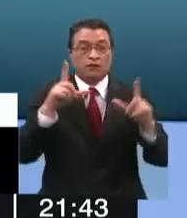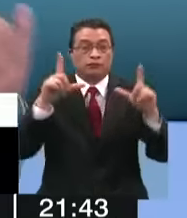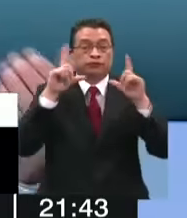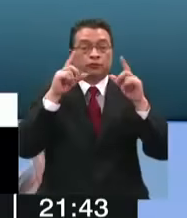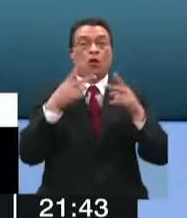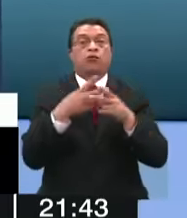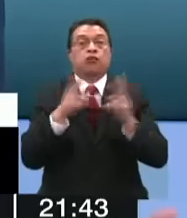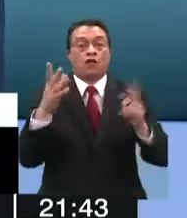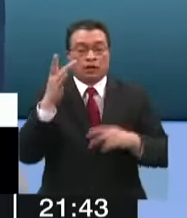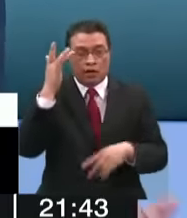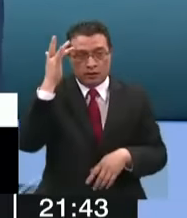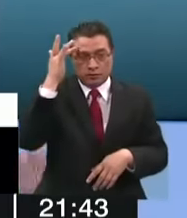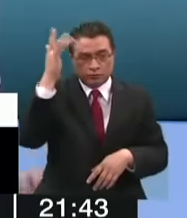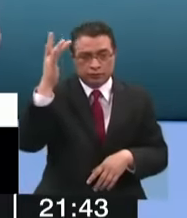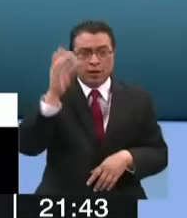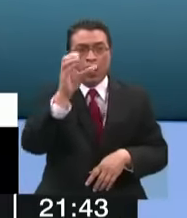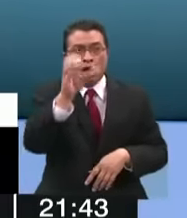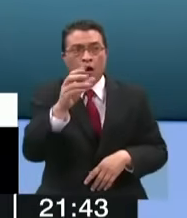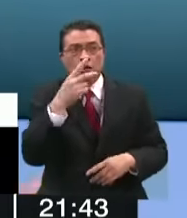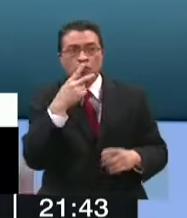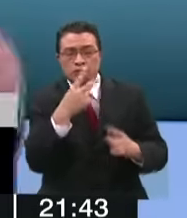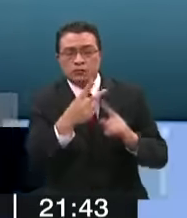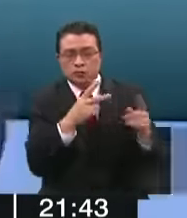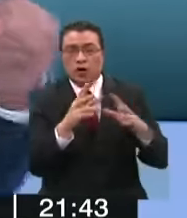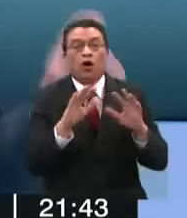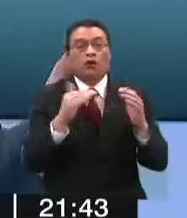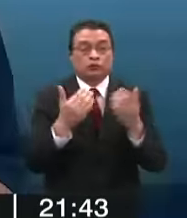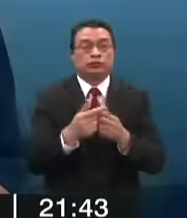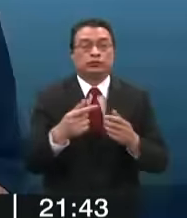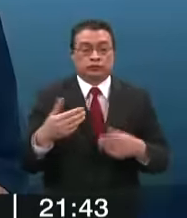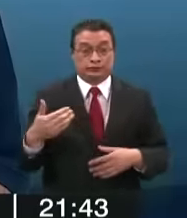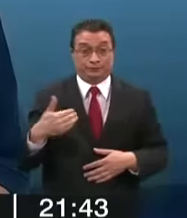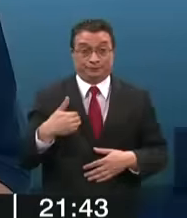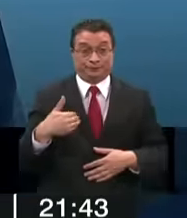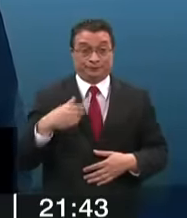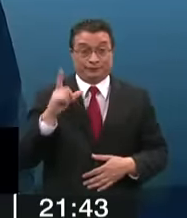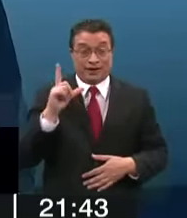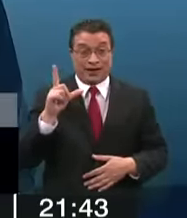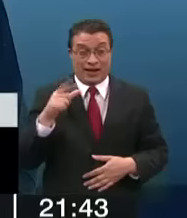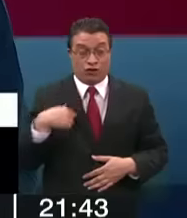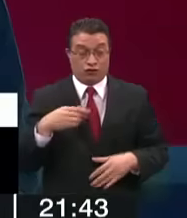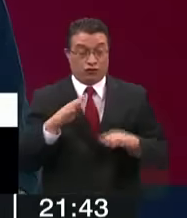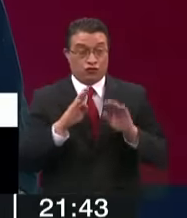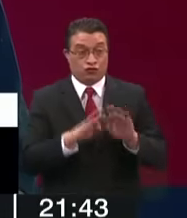del conocimiento que se tenga de parte de la población y que aparece en las encuestas, mi candidato a las ideas, mira, al desarrollo del programa.